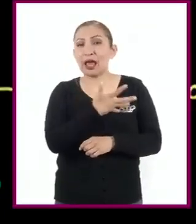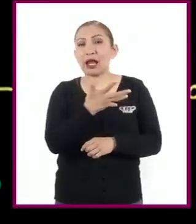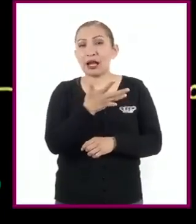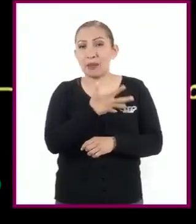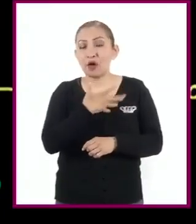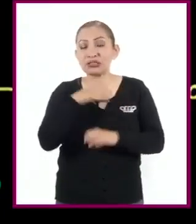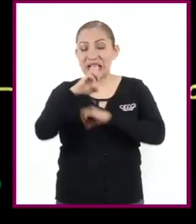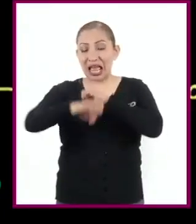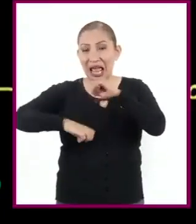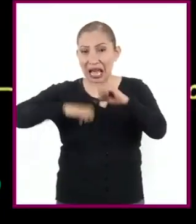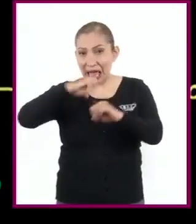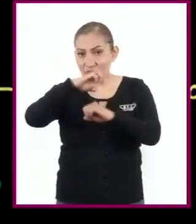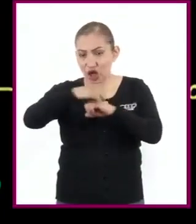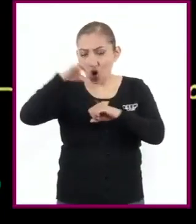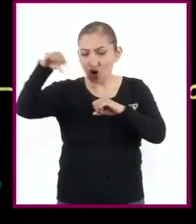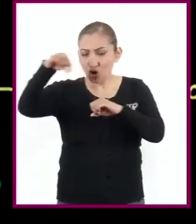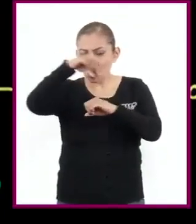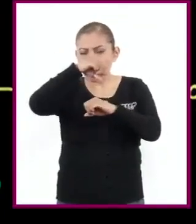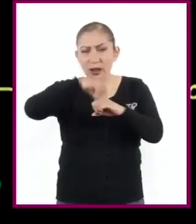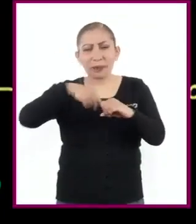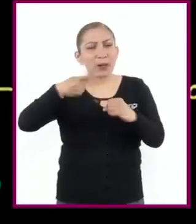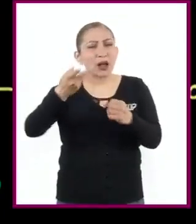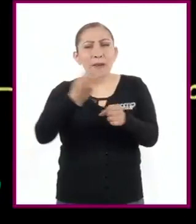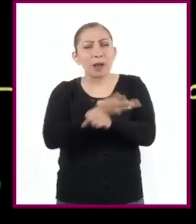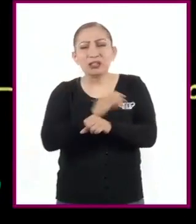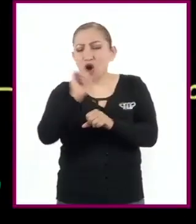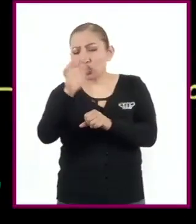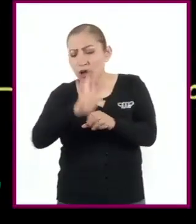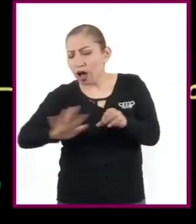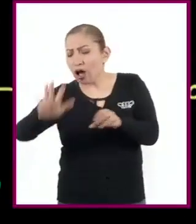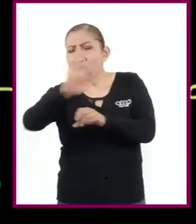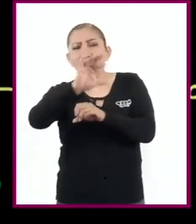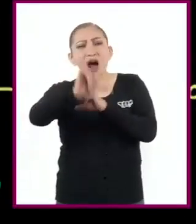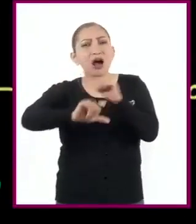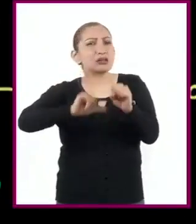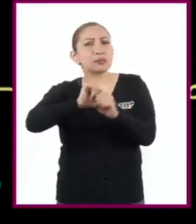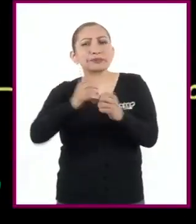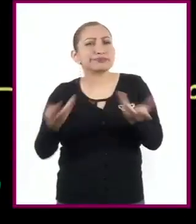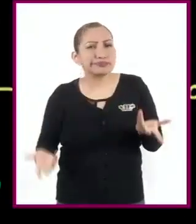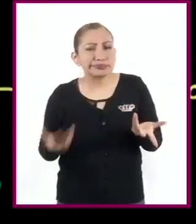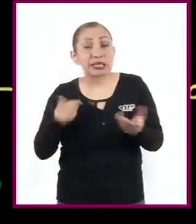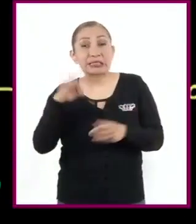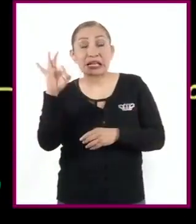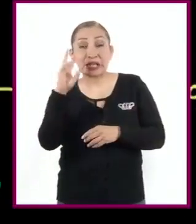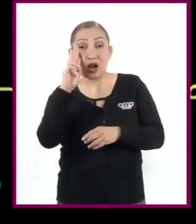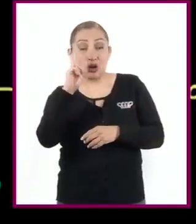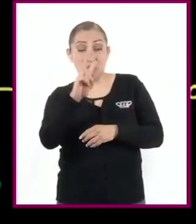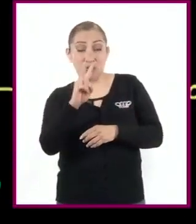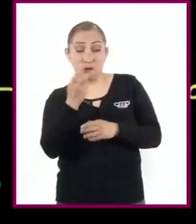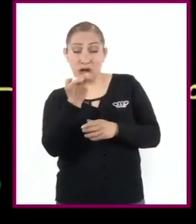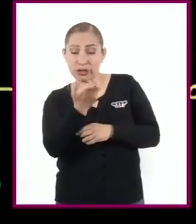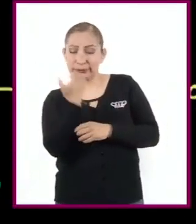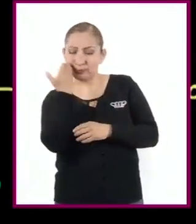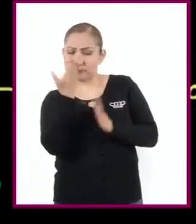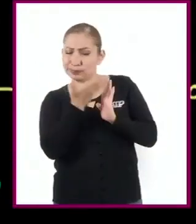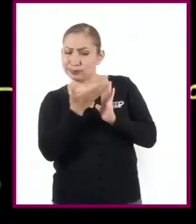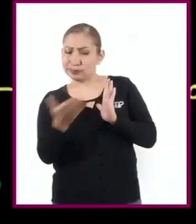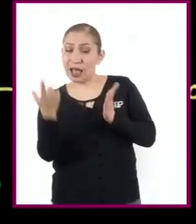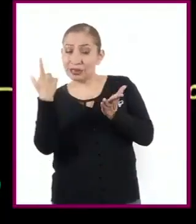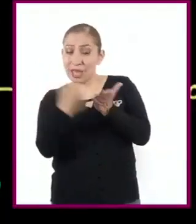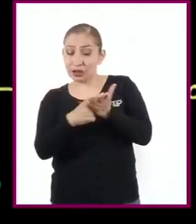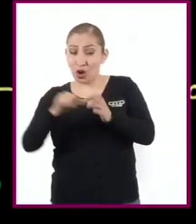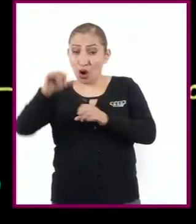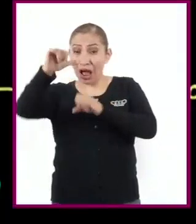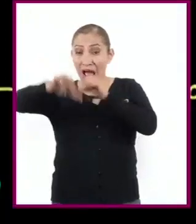a los electrones. Pero, ¿qué pasa con el resto del átomo? Bueno, si nos basamos en esto, el resto del